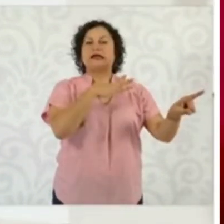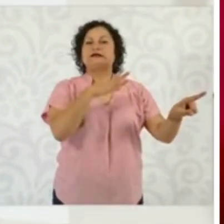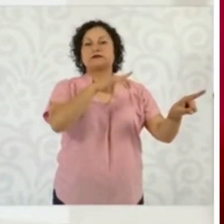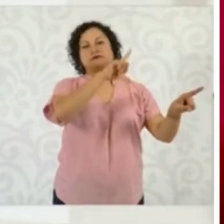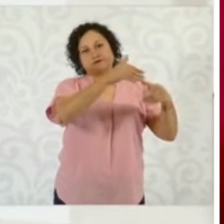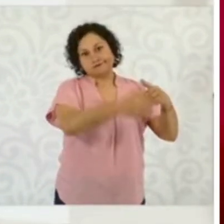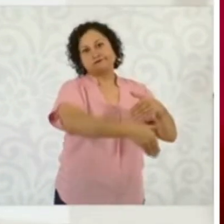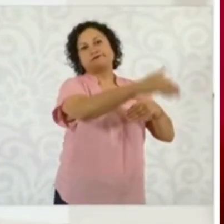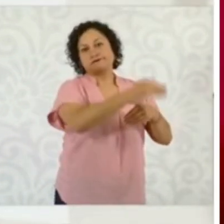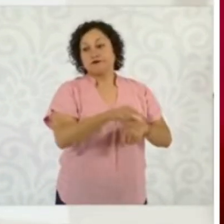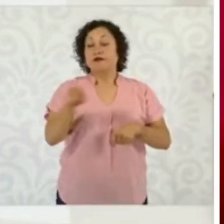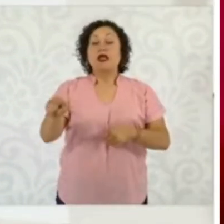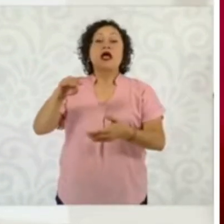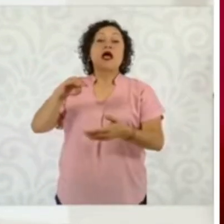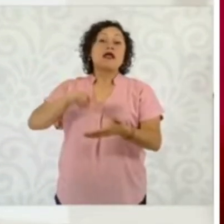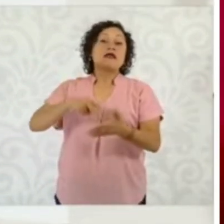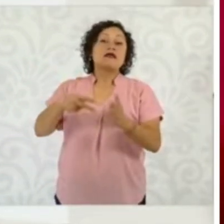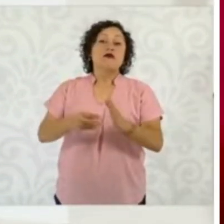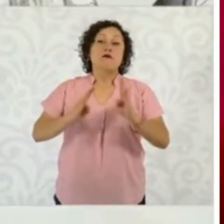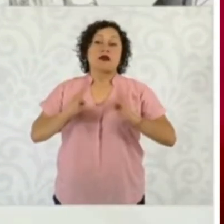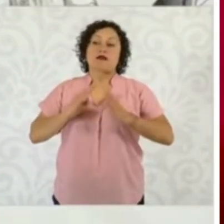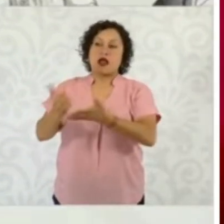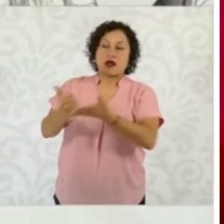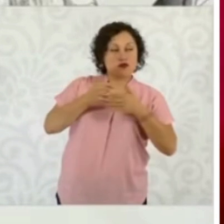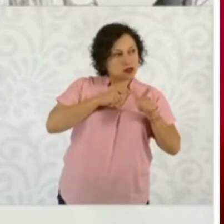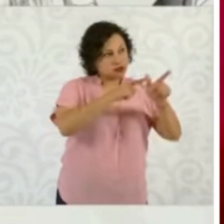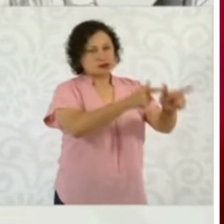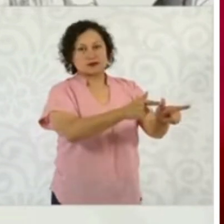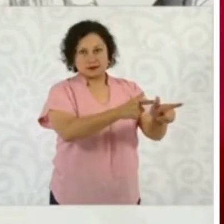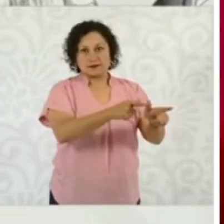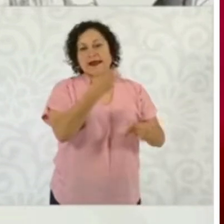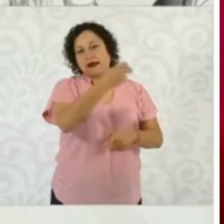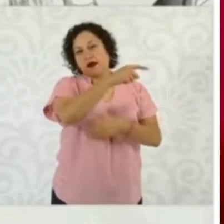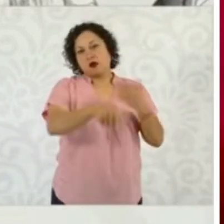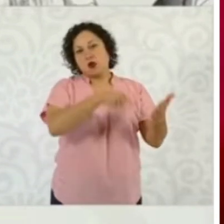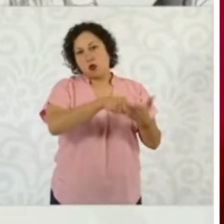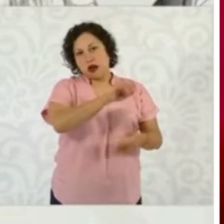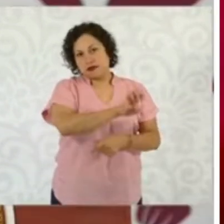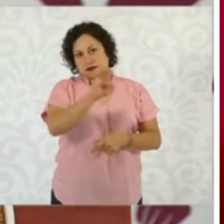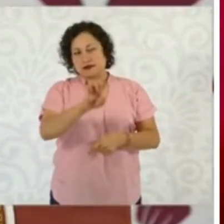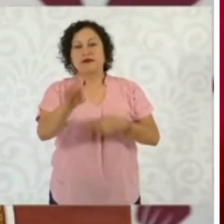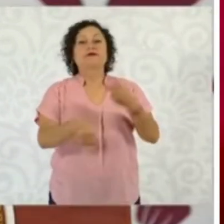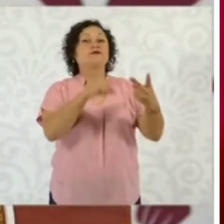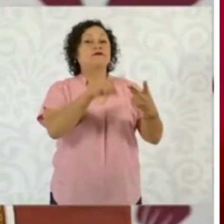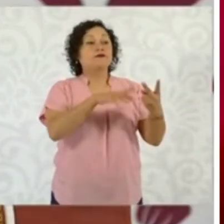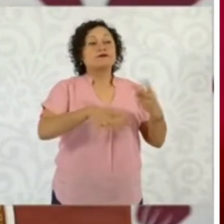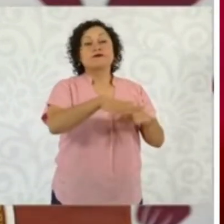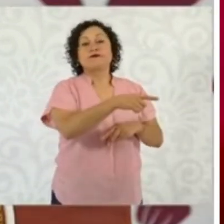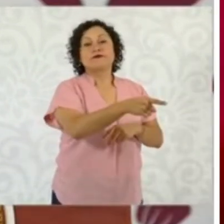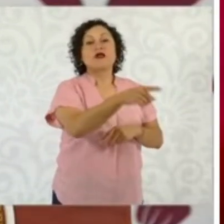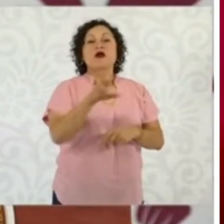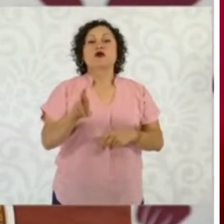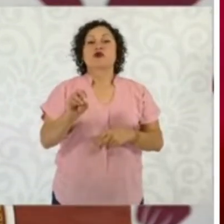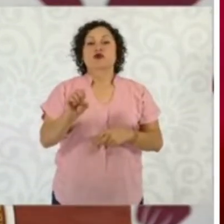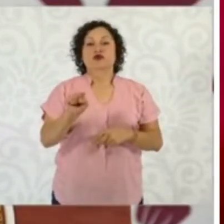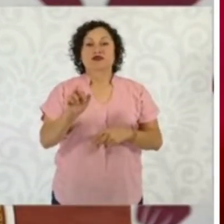los ingenieros militares nos van a ayudar también a hacer la segunda etapa de este hospital. Eso fue en Ensenada. De ahí fuimos a Rosarito, en